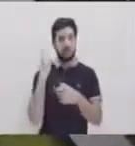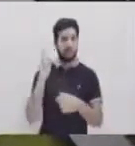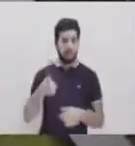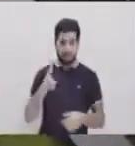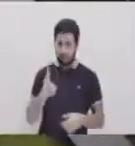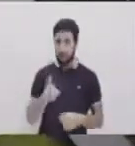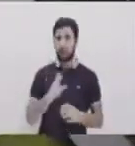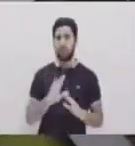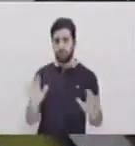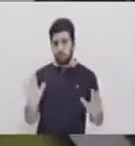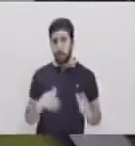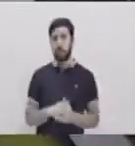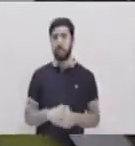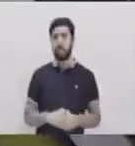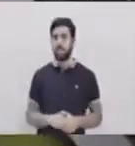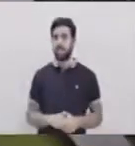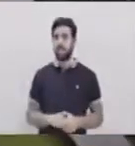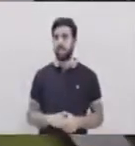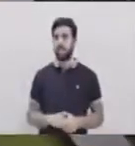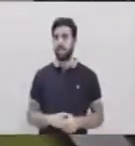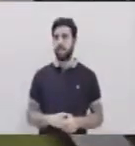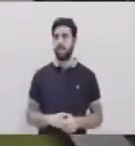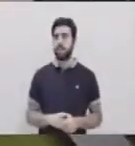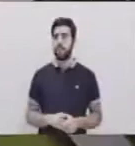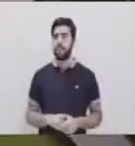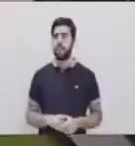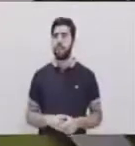Ajá. Y